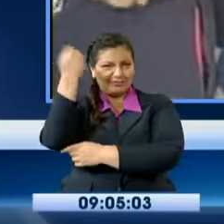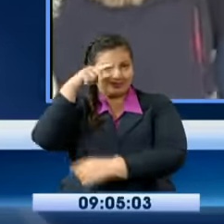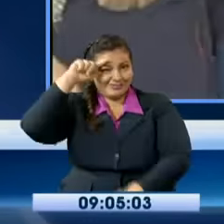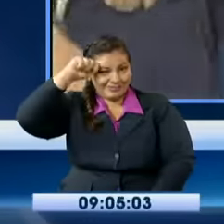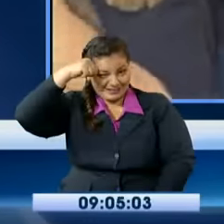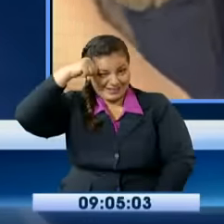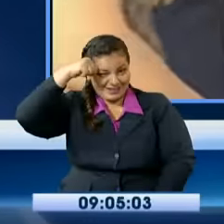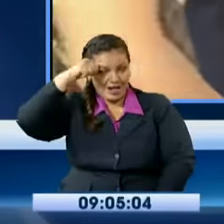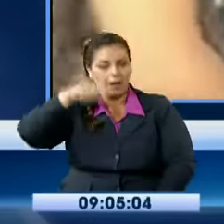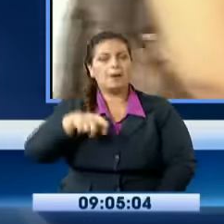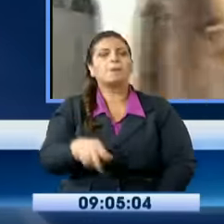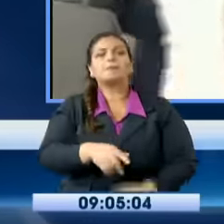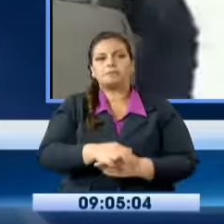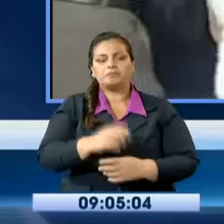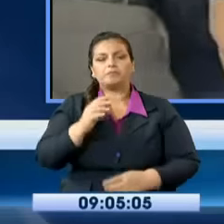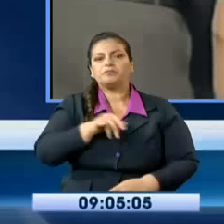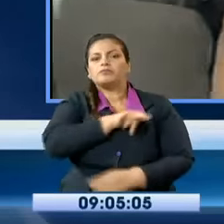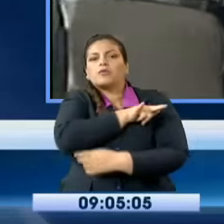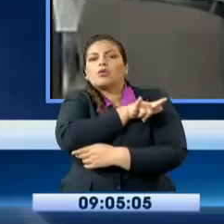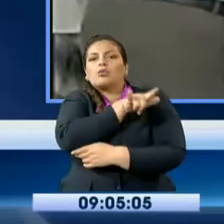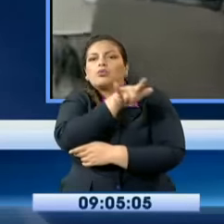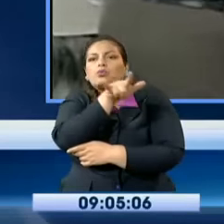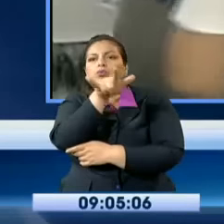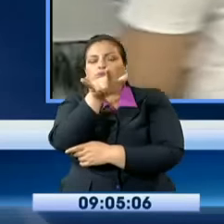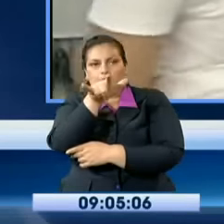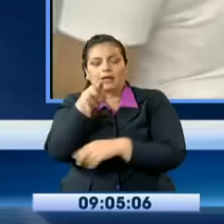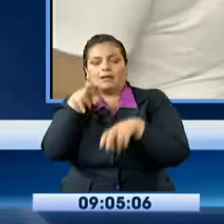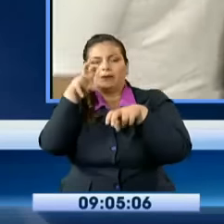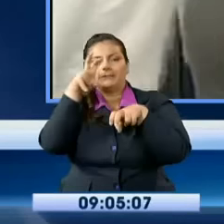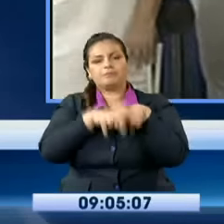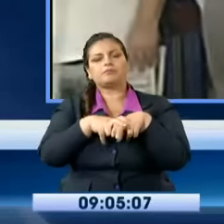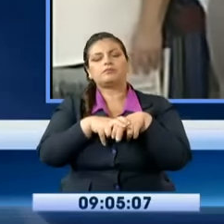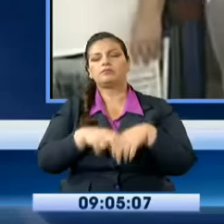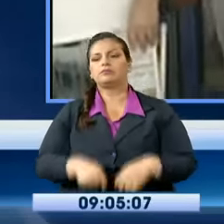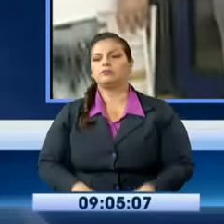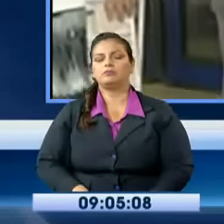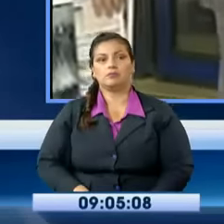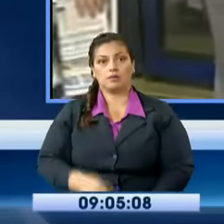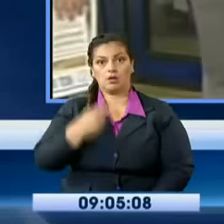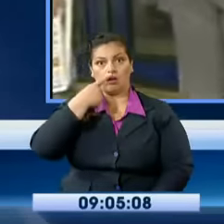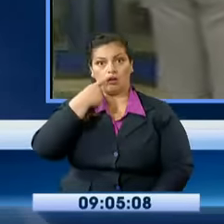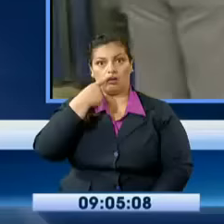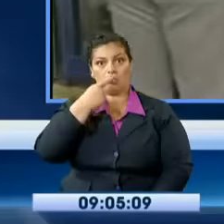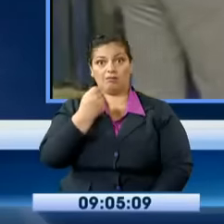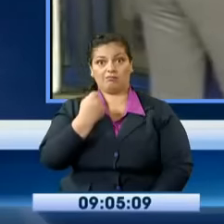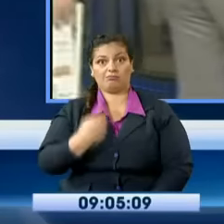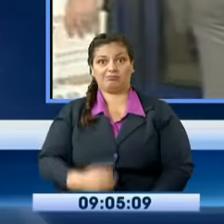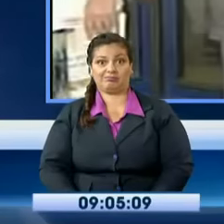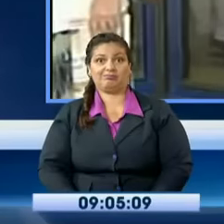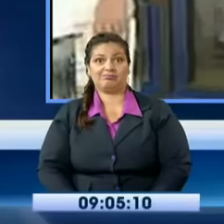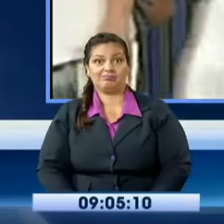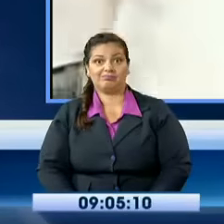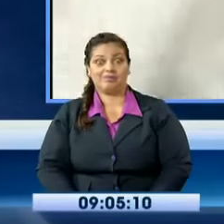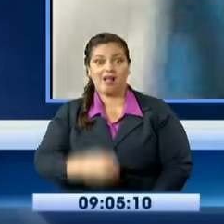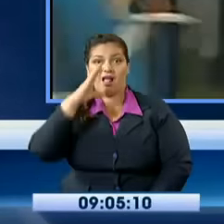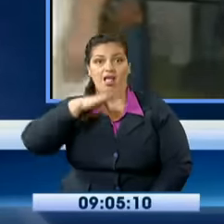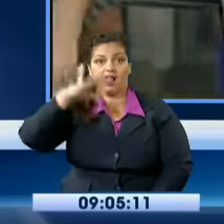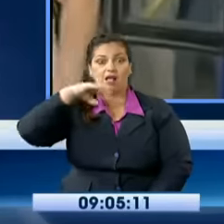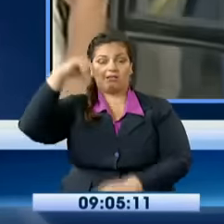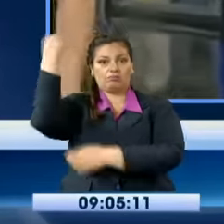En un avión también se quiso autosatisfacer. Un artista puertorriqueño, claro. No voy a dar el nombre, por supuesto, pero muy conocido, claro, por cierto, merenguero, y fue a dar a la cárcel,